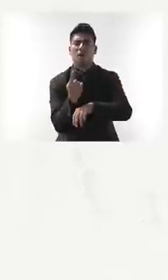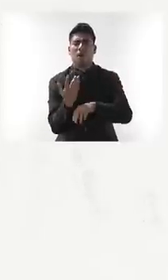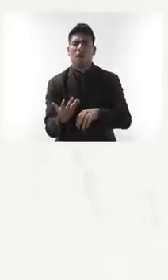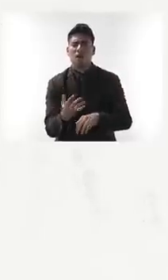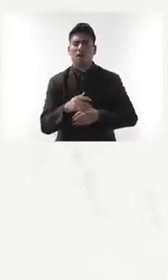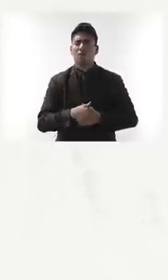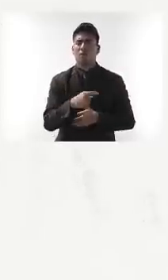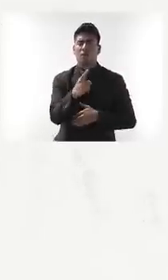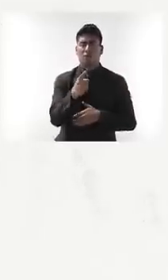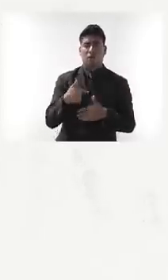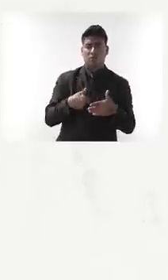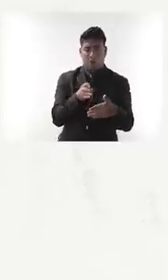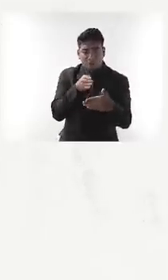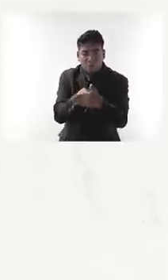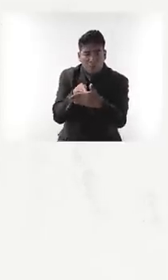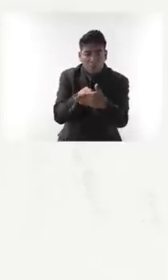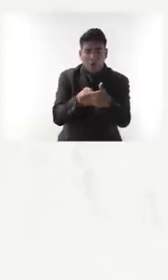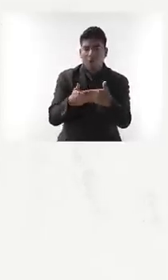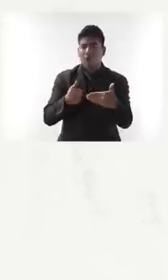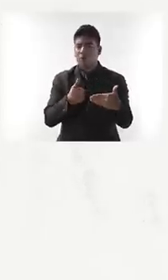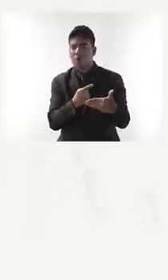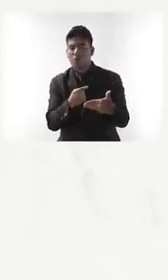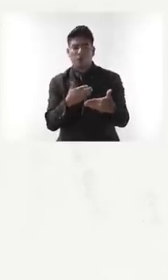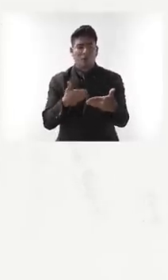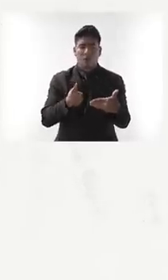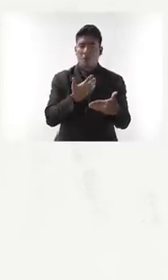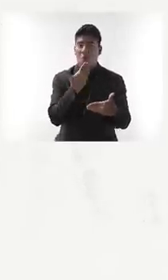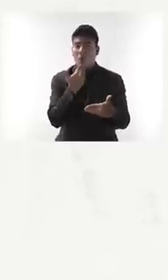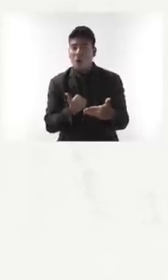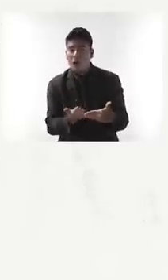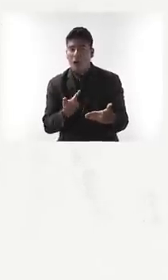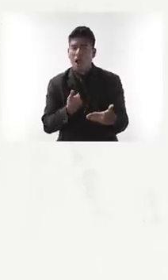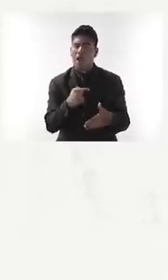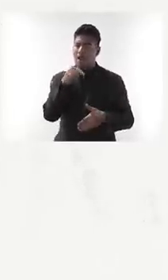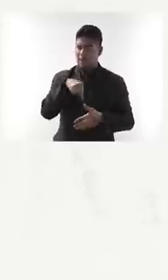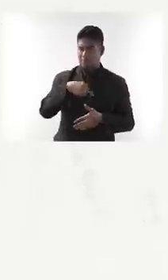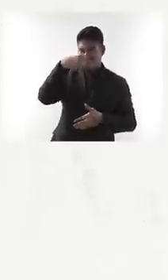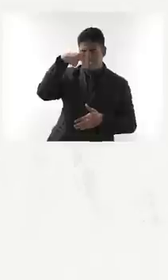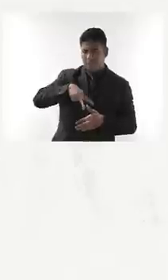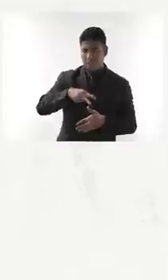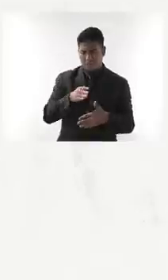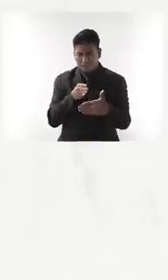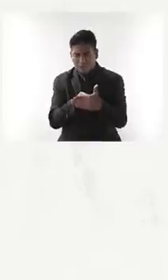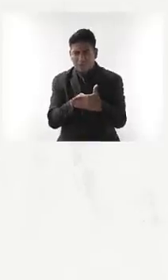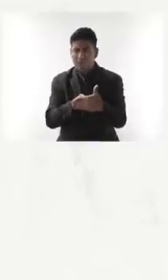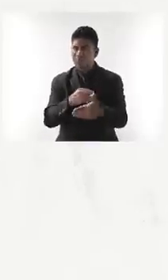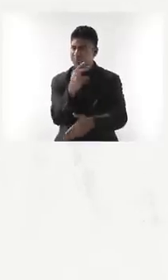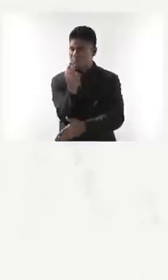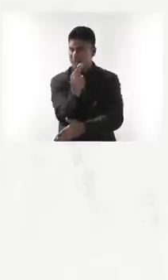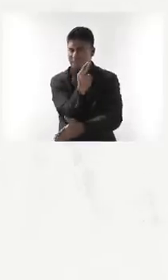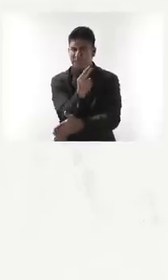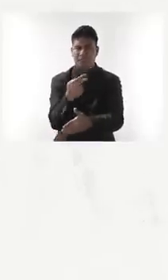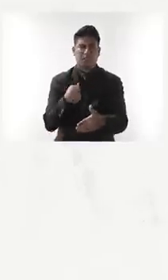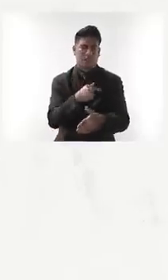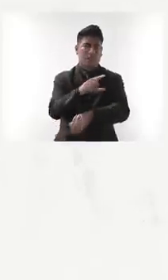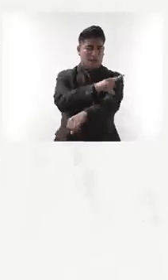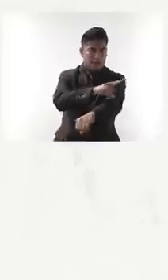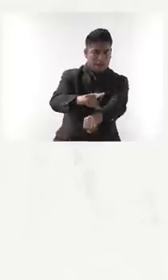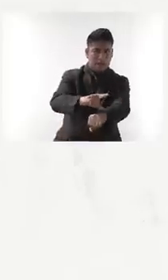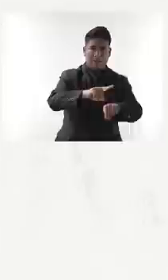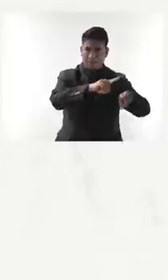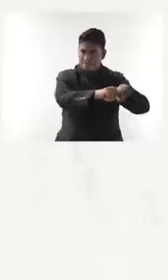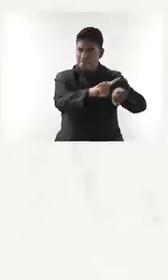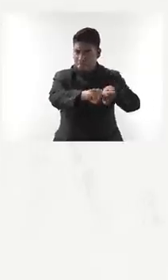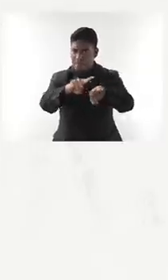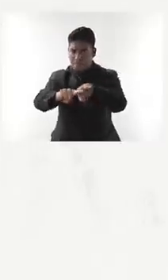salida. Aquí la primera barrera de salida es salarial. Por eso queremos seguir firmando convenios con otras ligas,